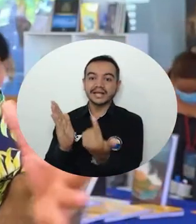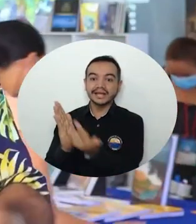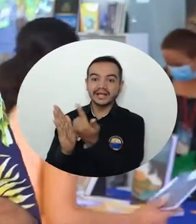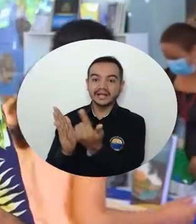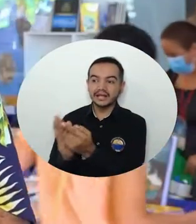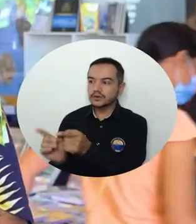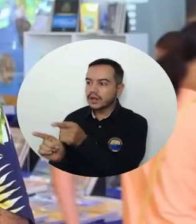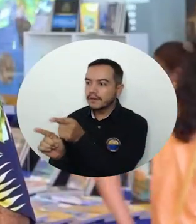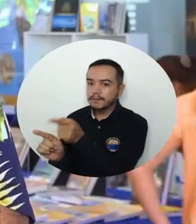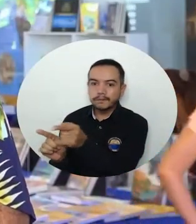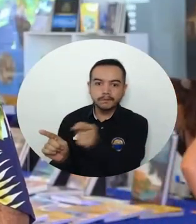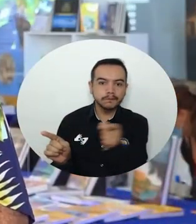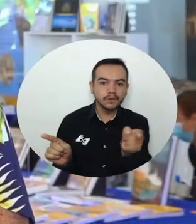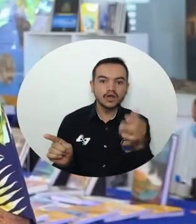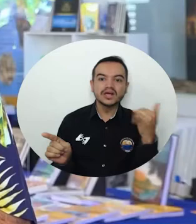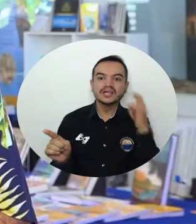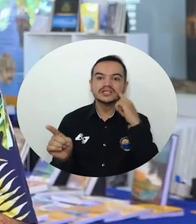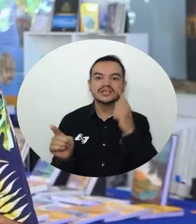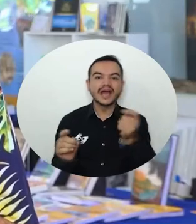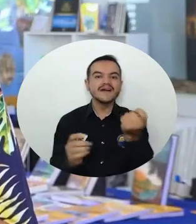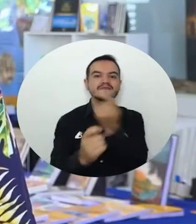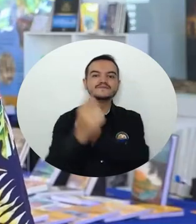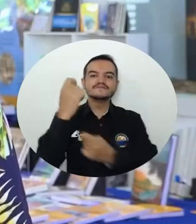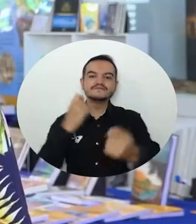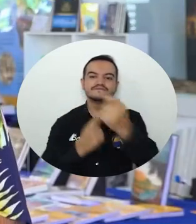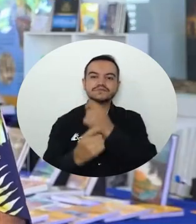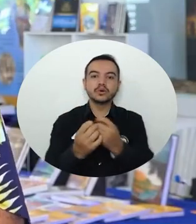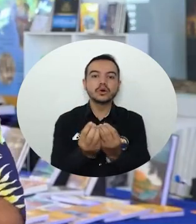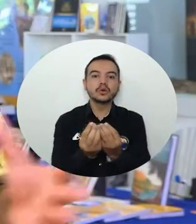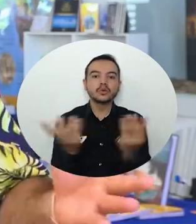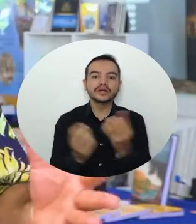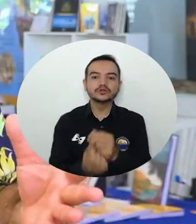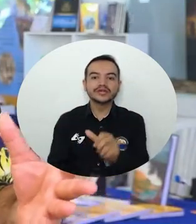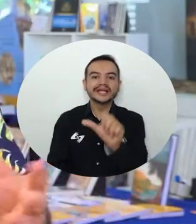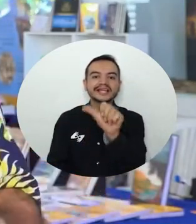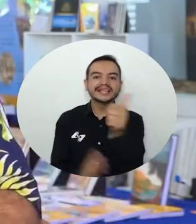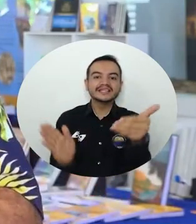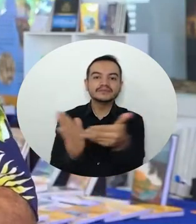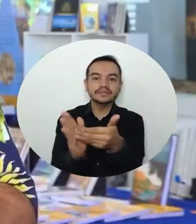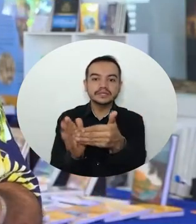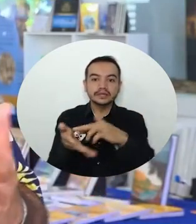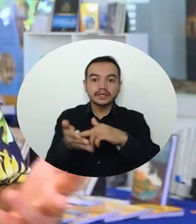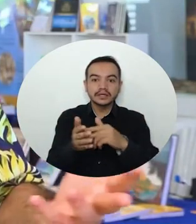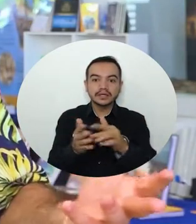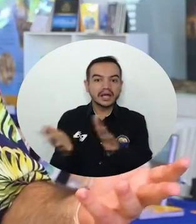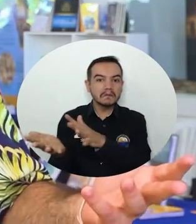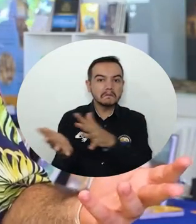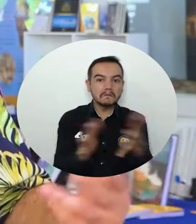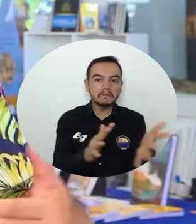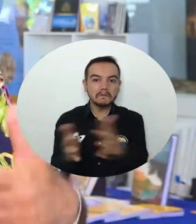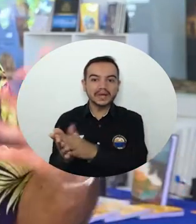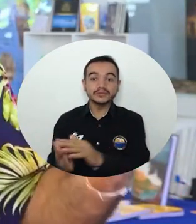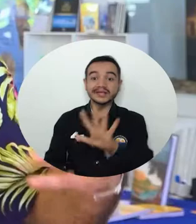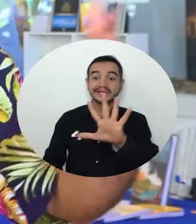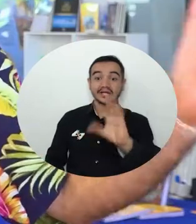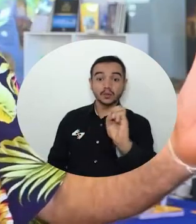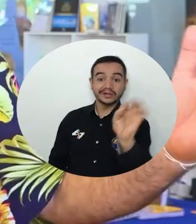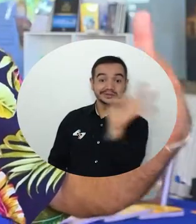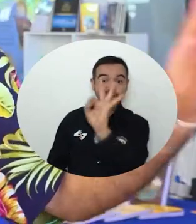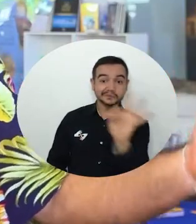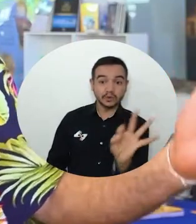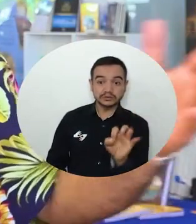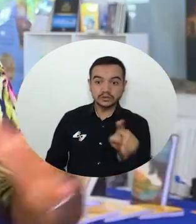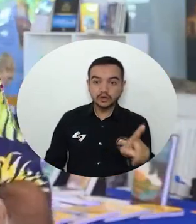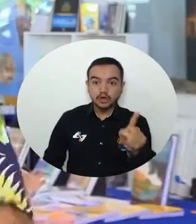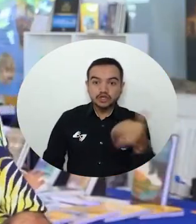en exposición, ya se han vendido más de 10.000, lo que da por entendido que estamos casi en un 50% que del total de la